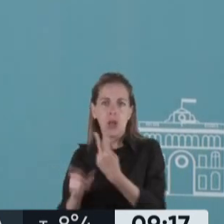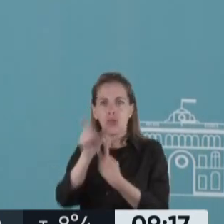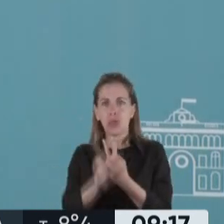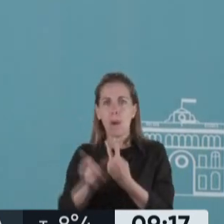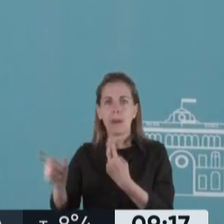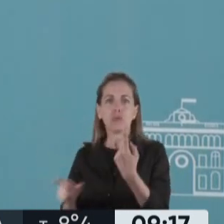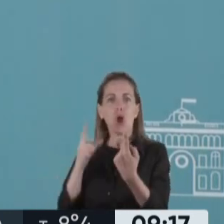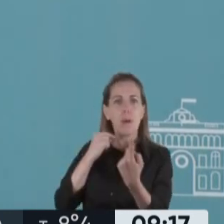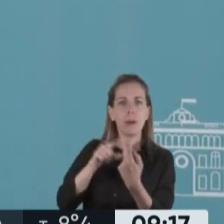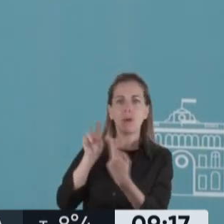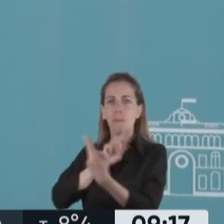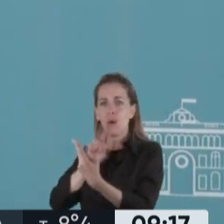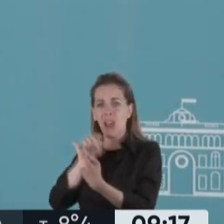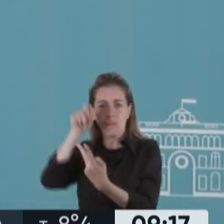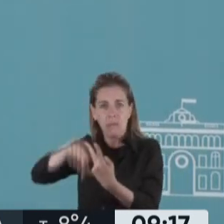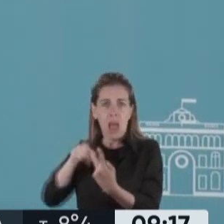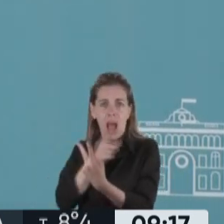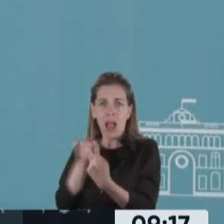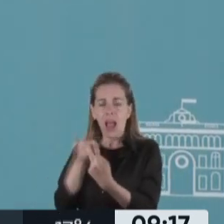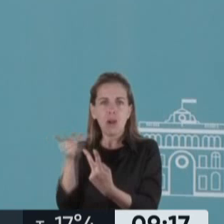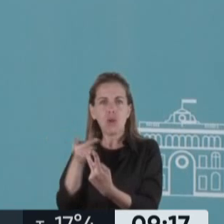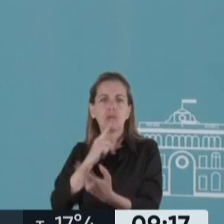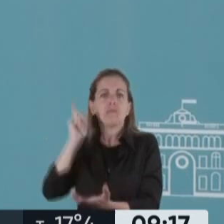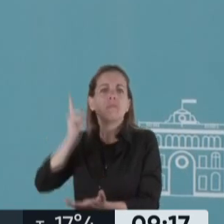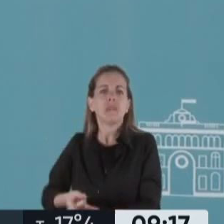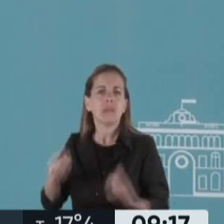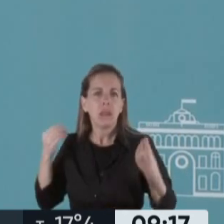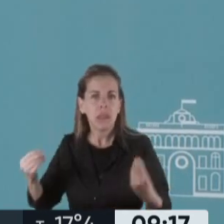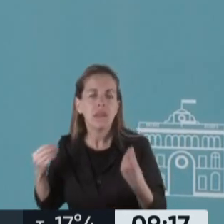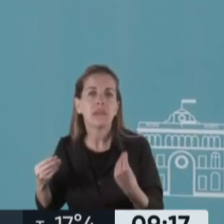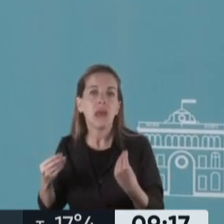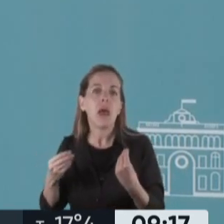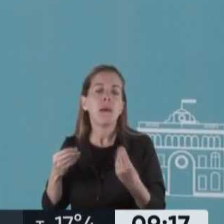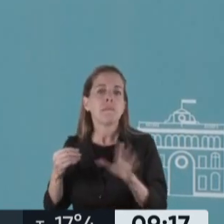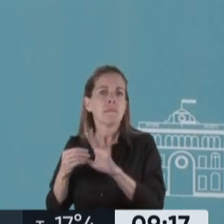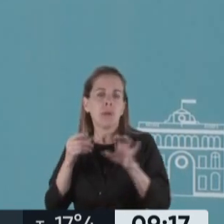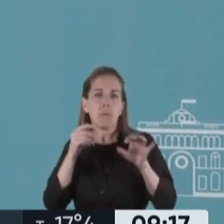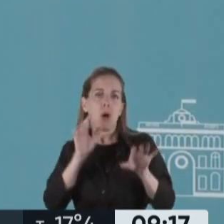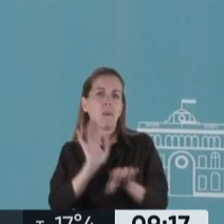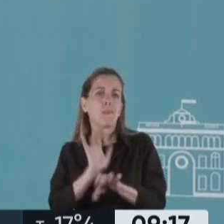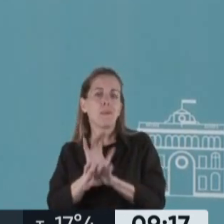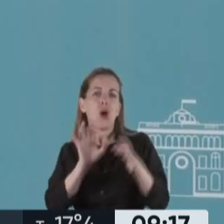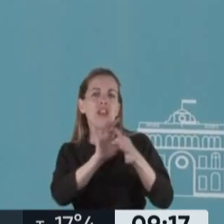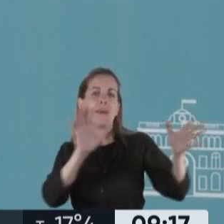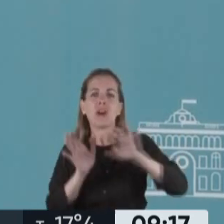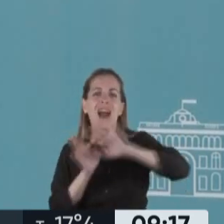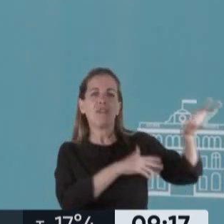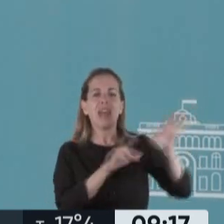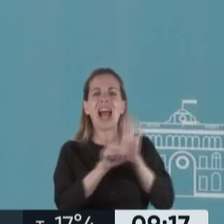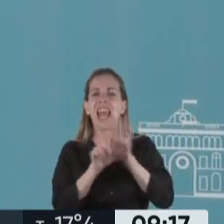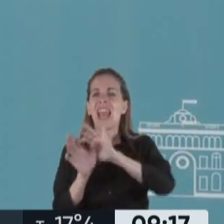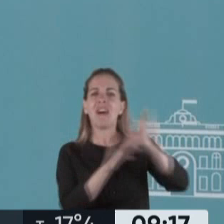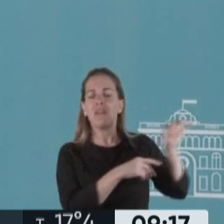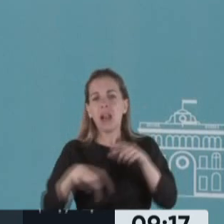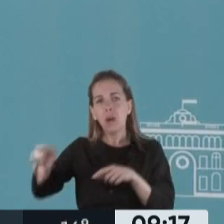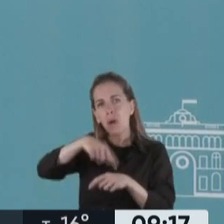una ciudadana y un ciudadano argentinos que decidieron actuar por afuera de los límites de la democracia, no solamente afuera de los límites de la ley, sino también por afuera